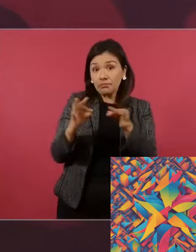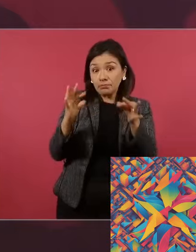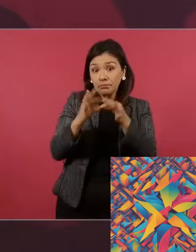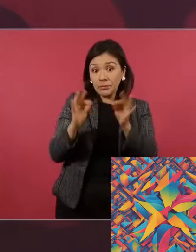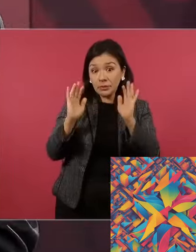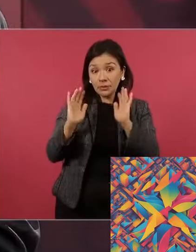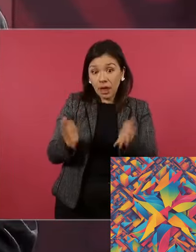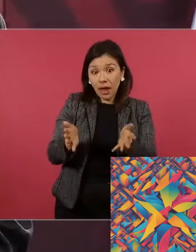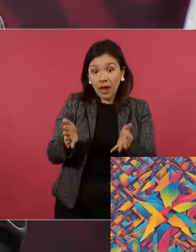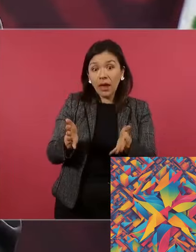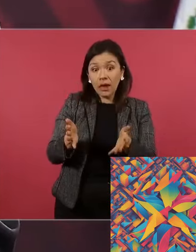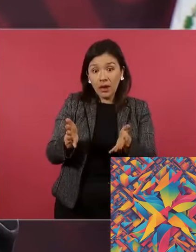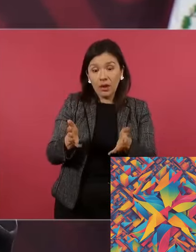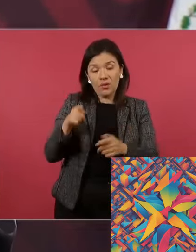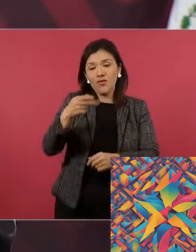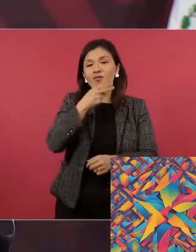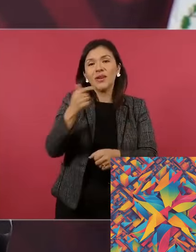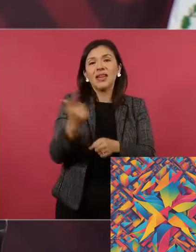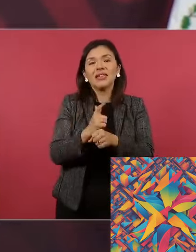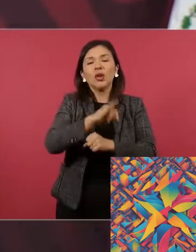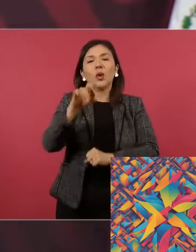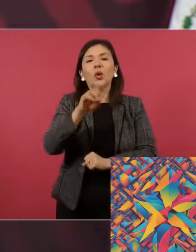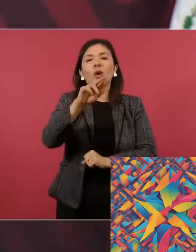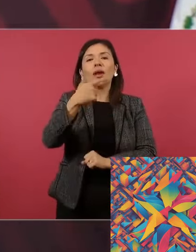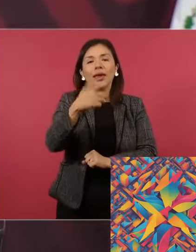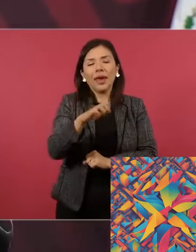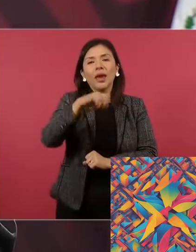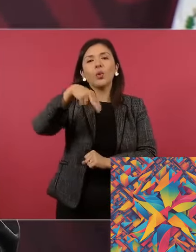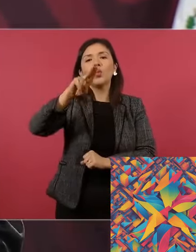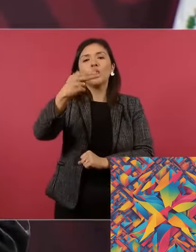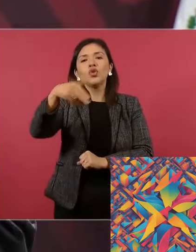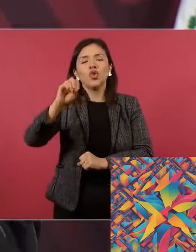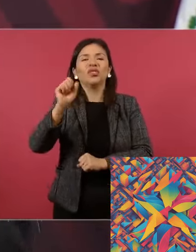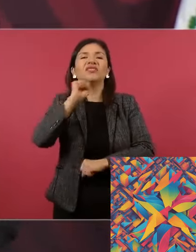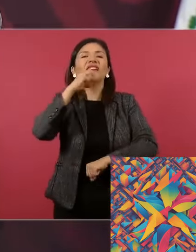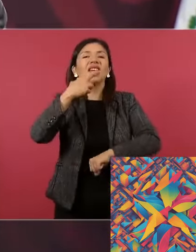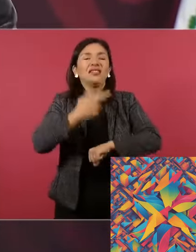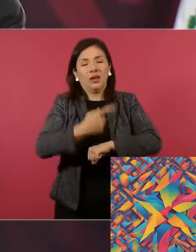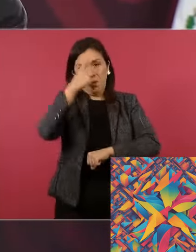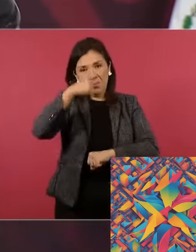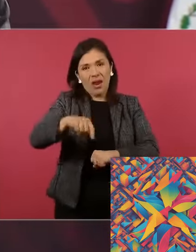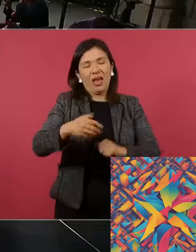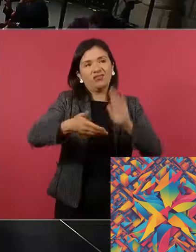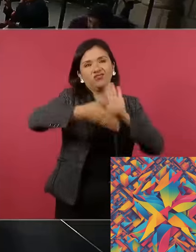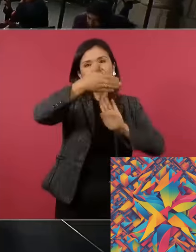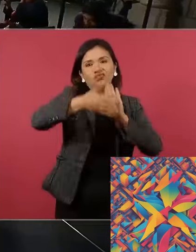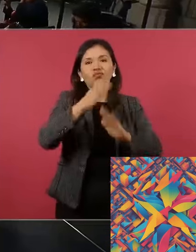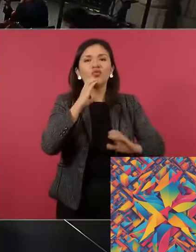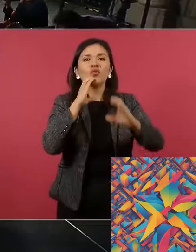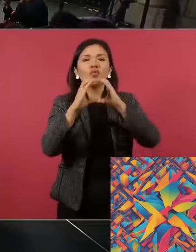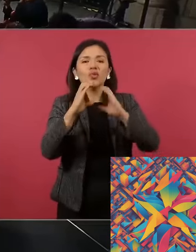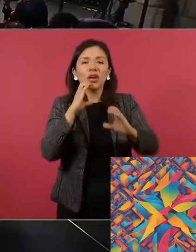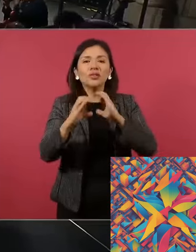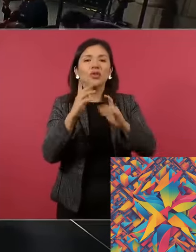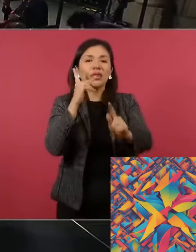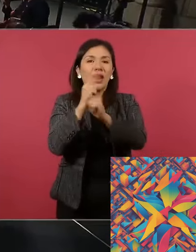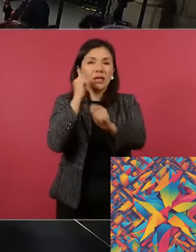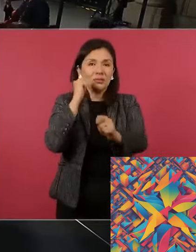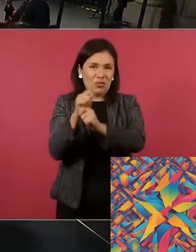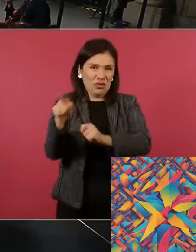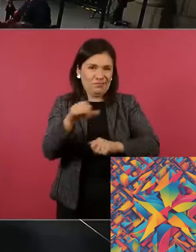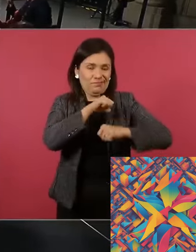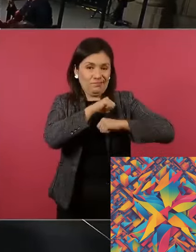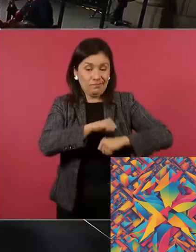papel crucial de las mujeres en este ámbito, subrayando su valentía y dedicación. ¡Qué mensaje tan poderoso para todas las